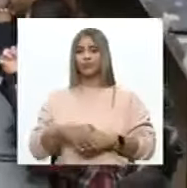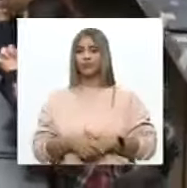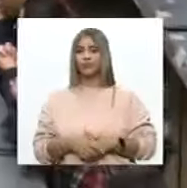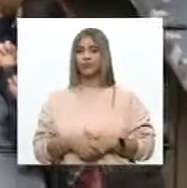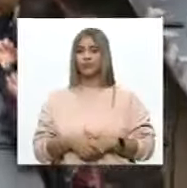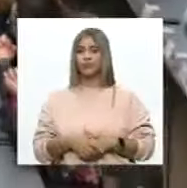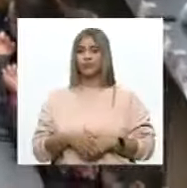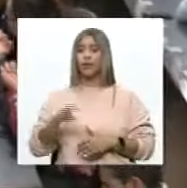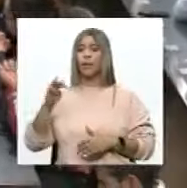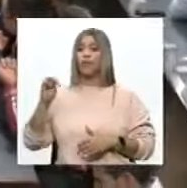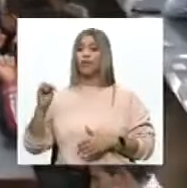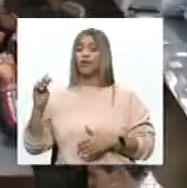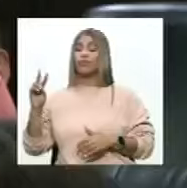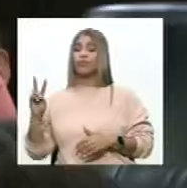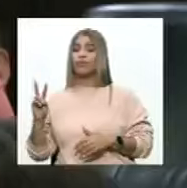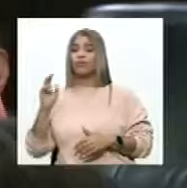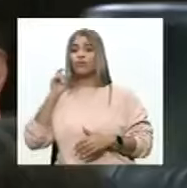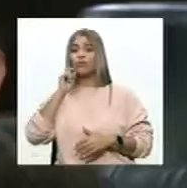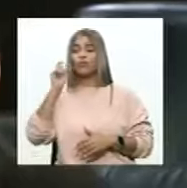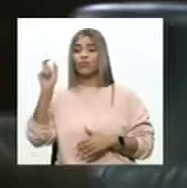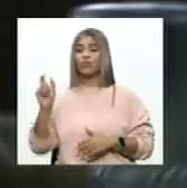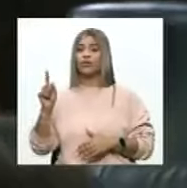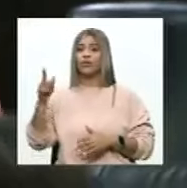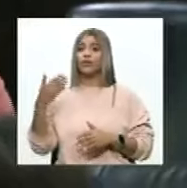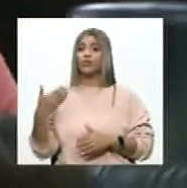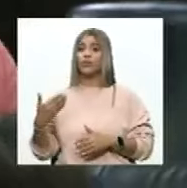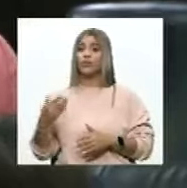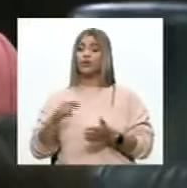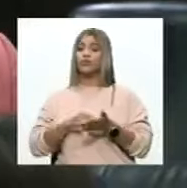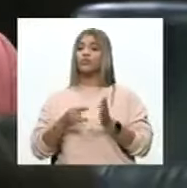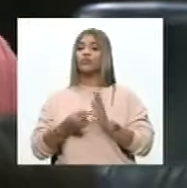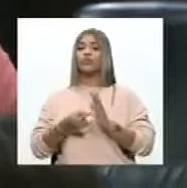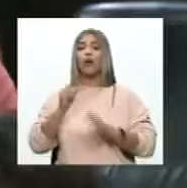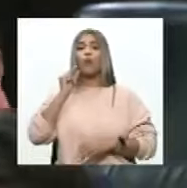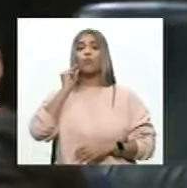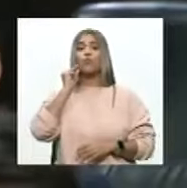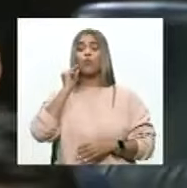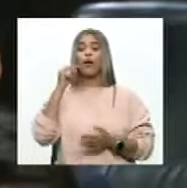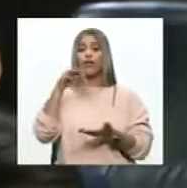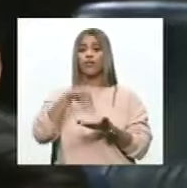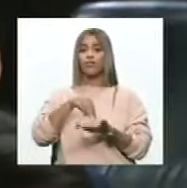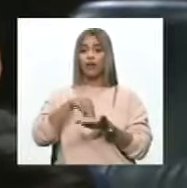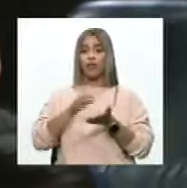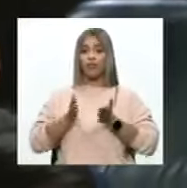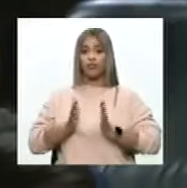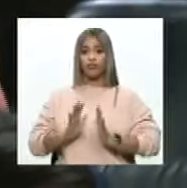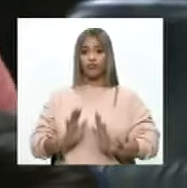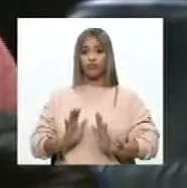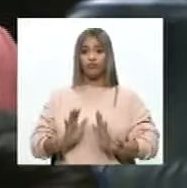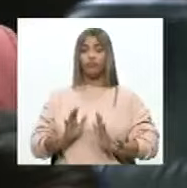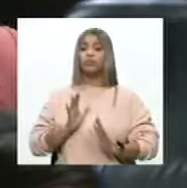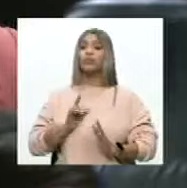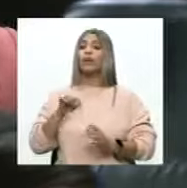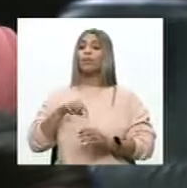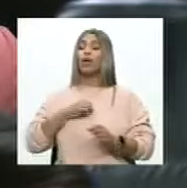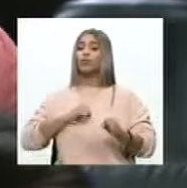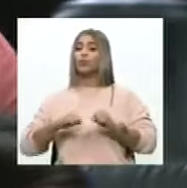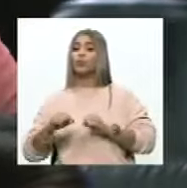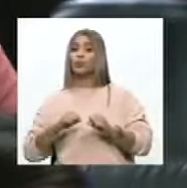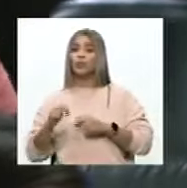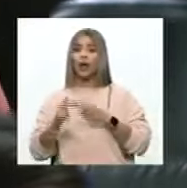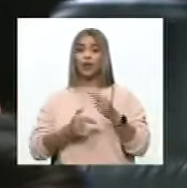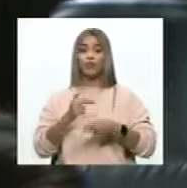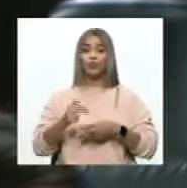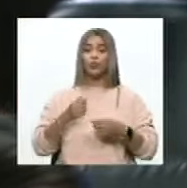Marlene Venegas es una referencia de lo que es la mujer mirandina, de lo que es la mujer militante y la mujer